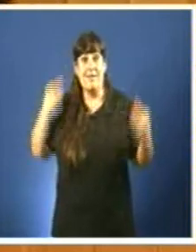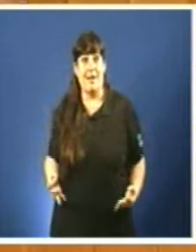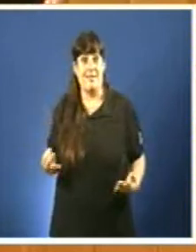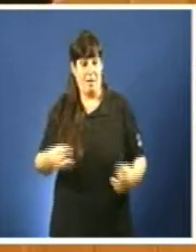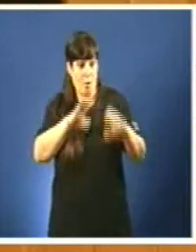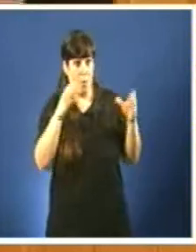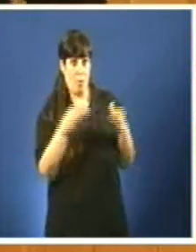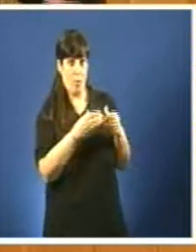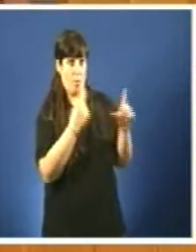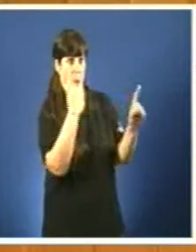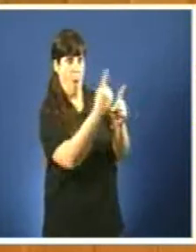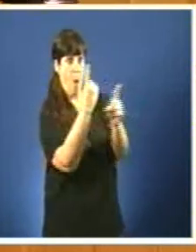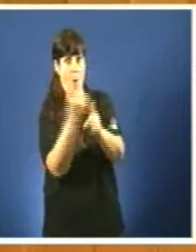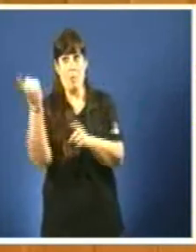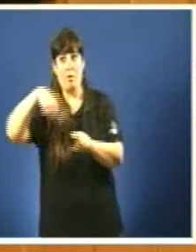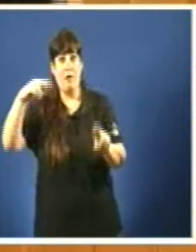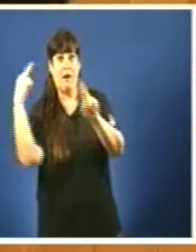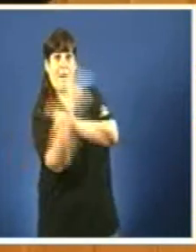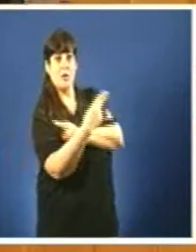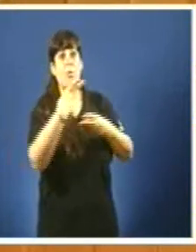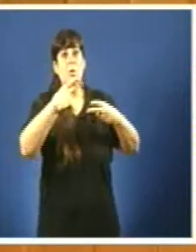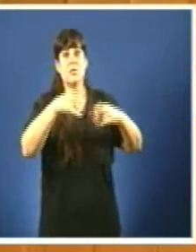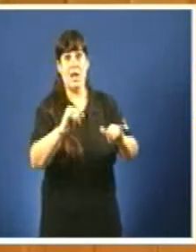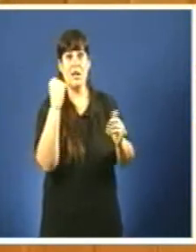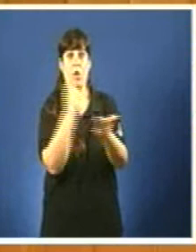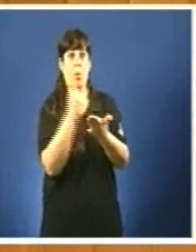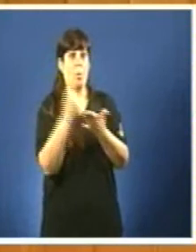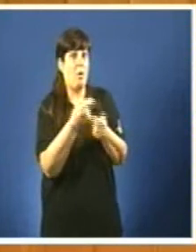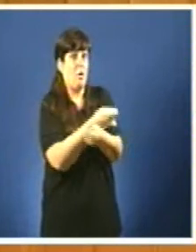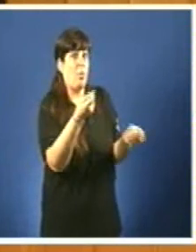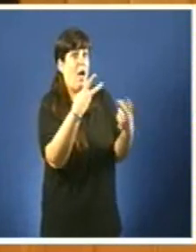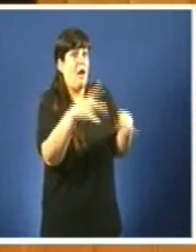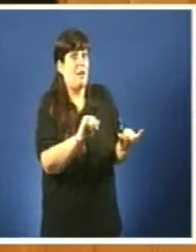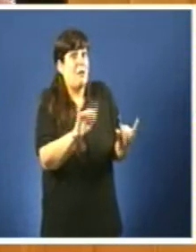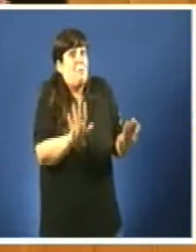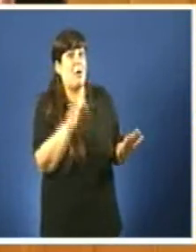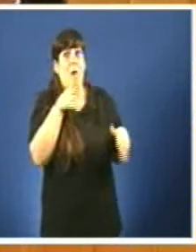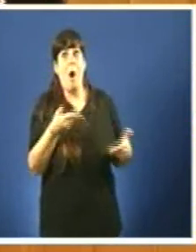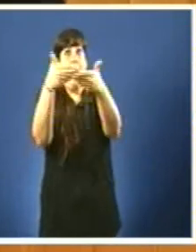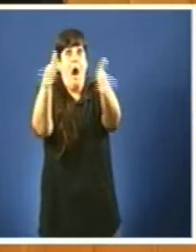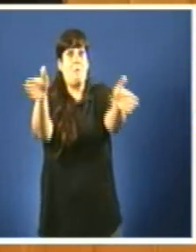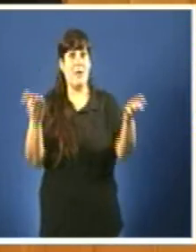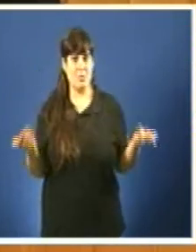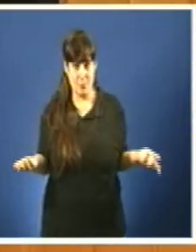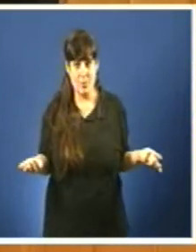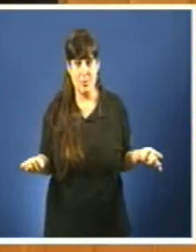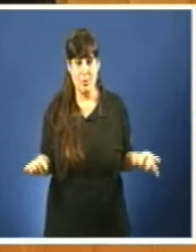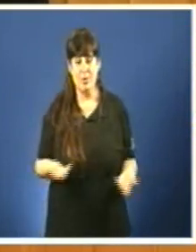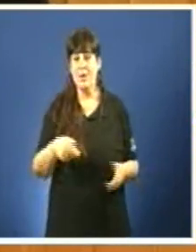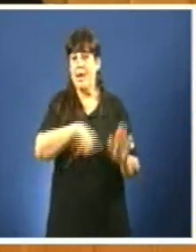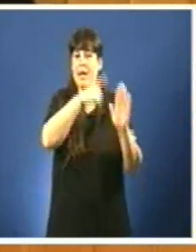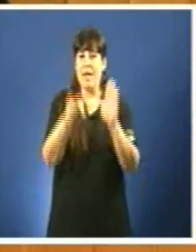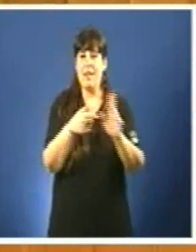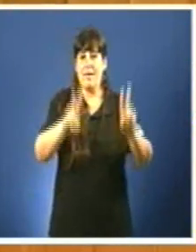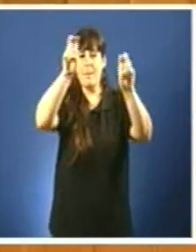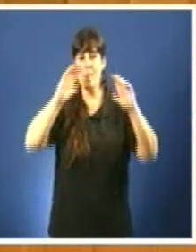grupos da oposición nin aportan a documentación que reclaman os grupos da oposición. Lei de financiación de partidos políticos.